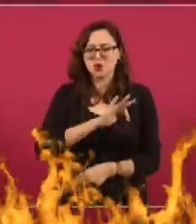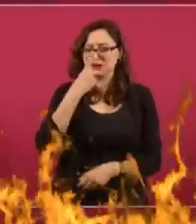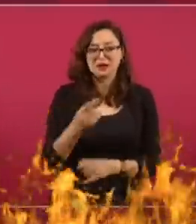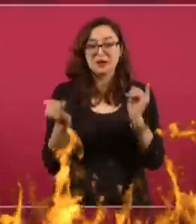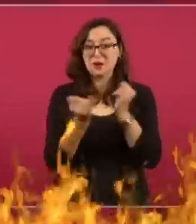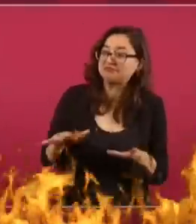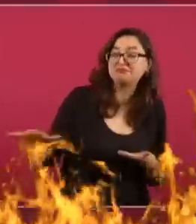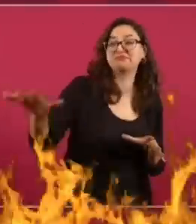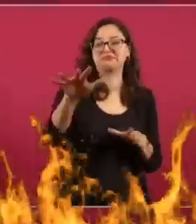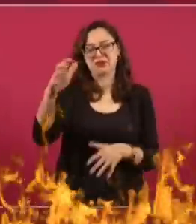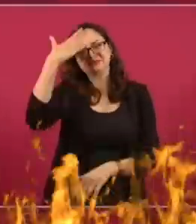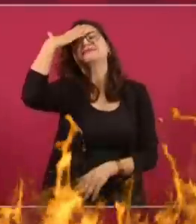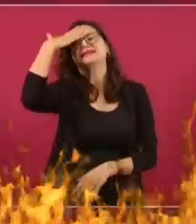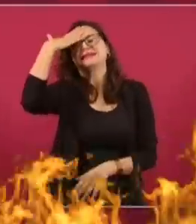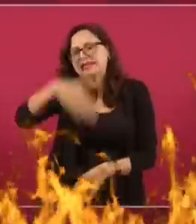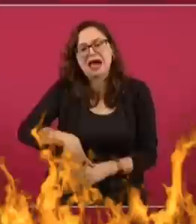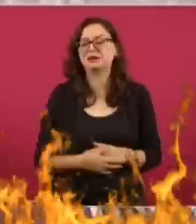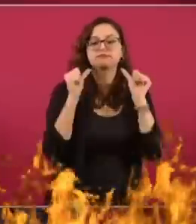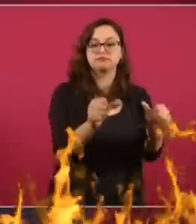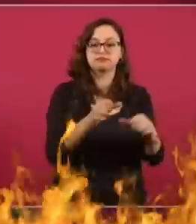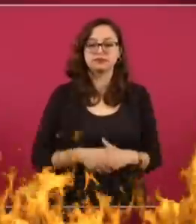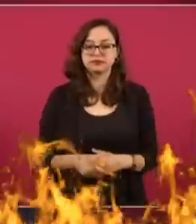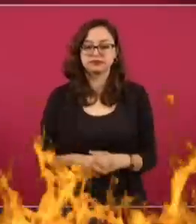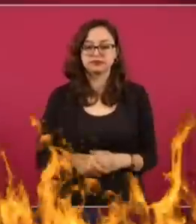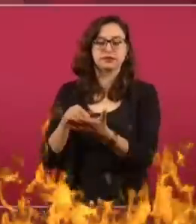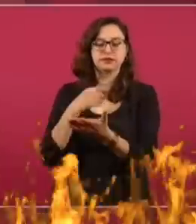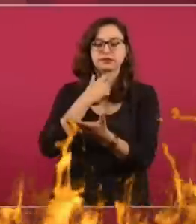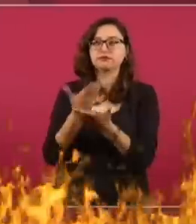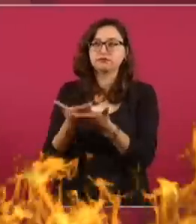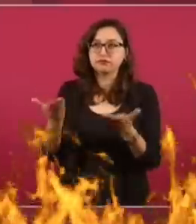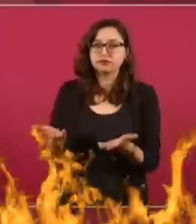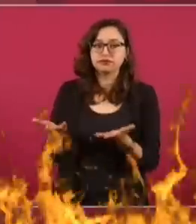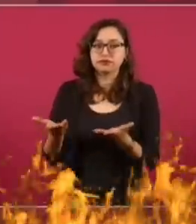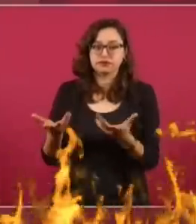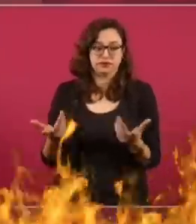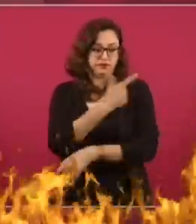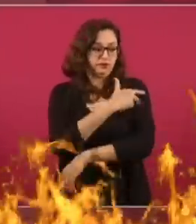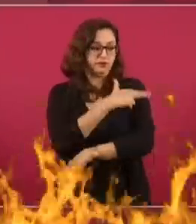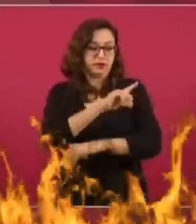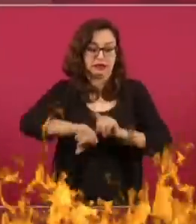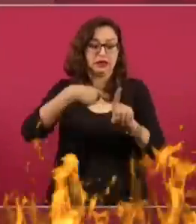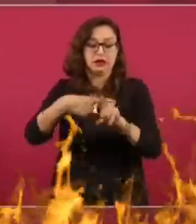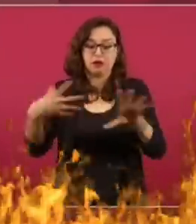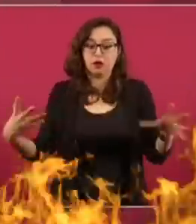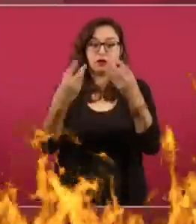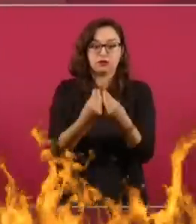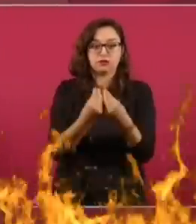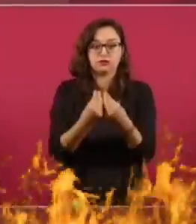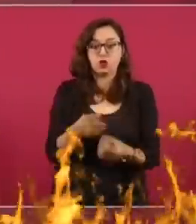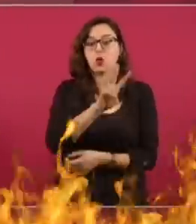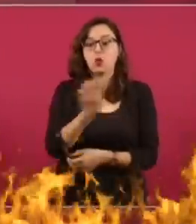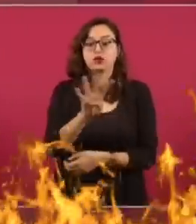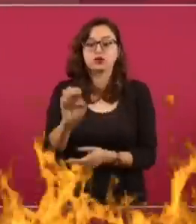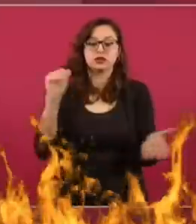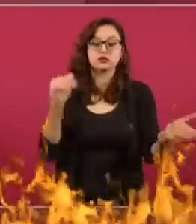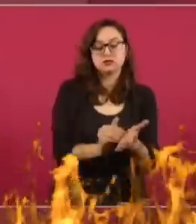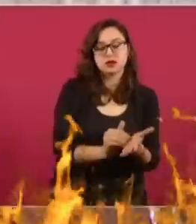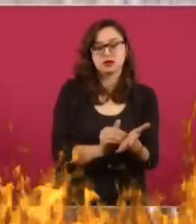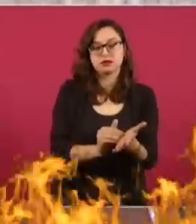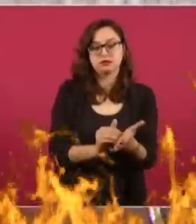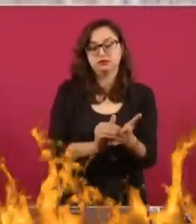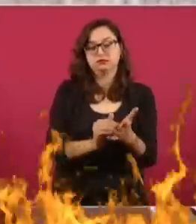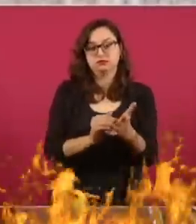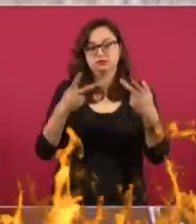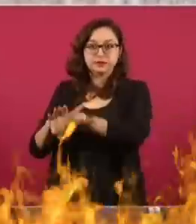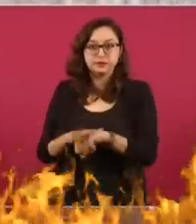muy informada. Nosotros estamos pendientes. Nada más piensen, y ahora, con la Guardia Nacional, estamos hablando de 400,000 elementos